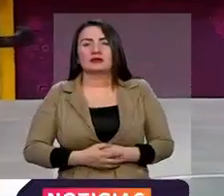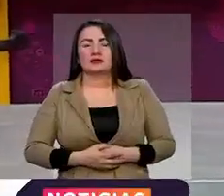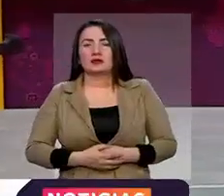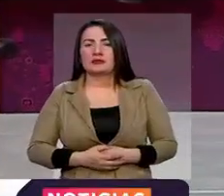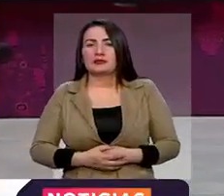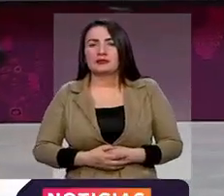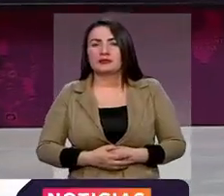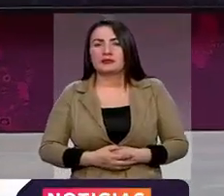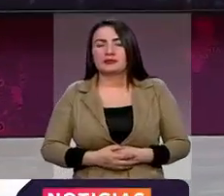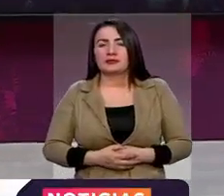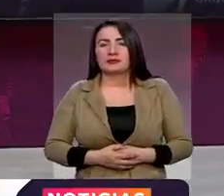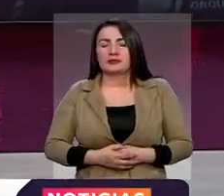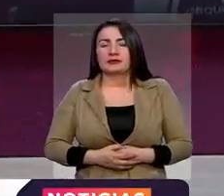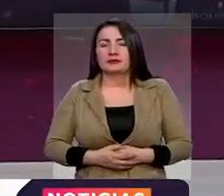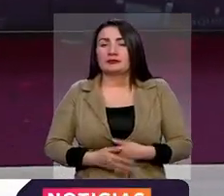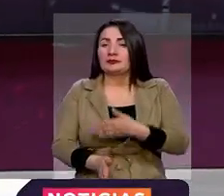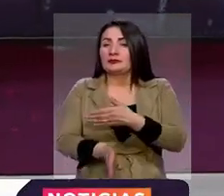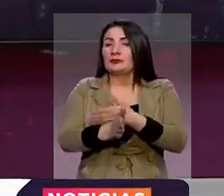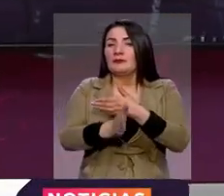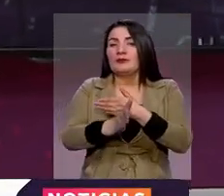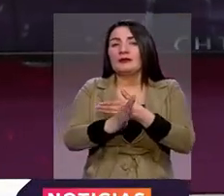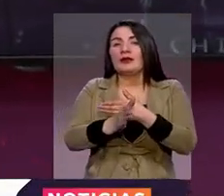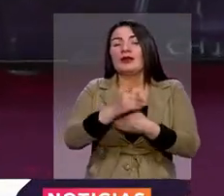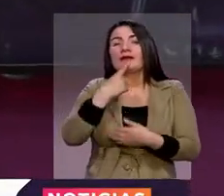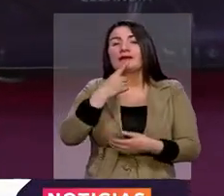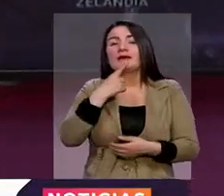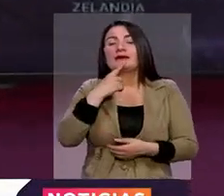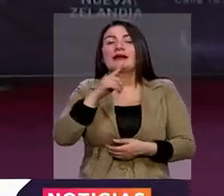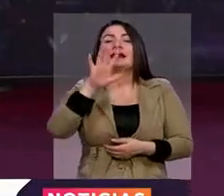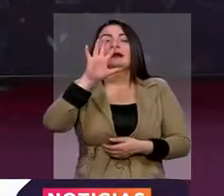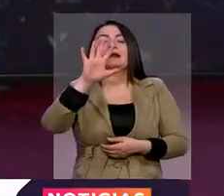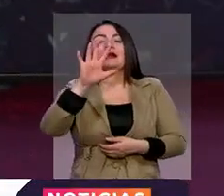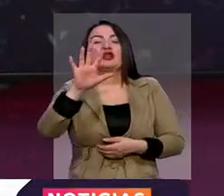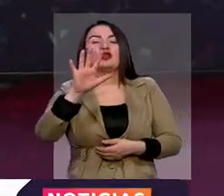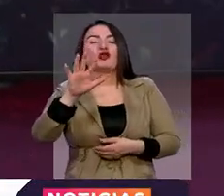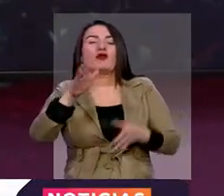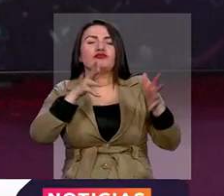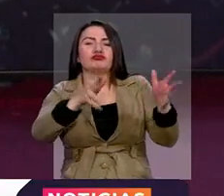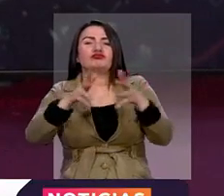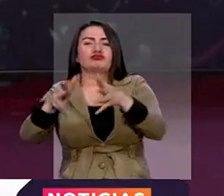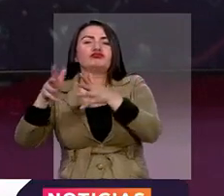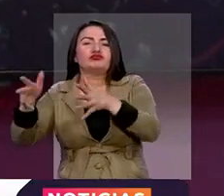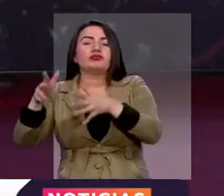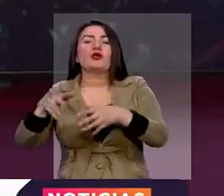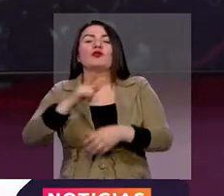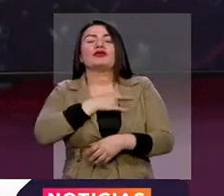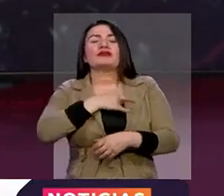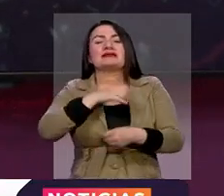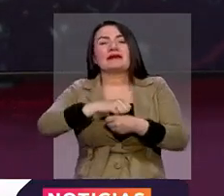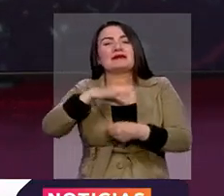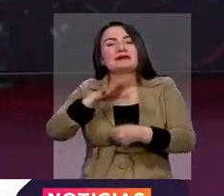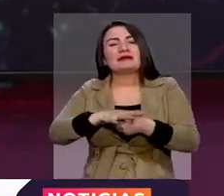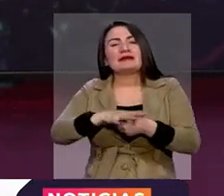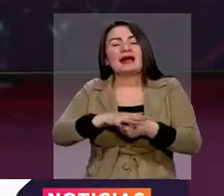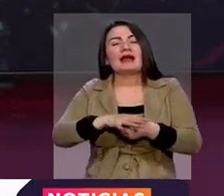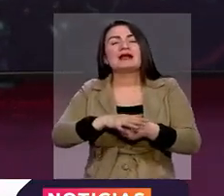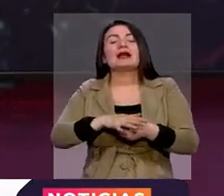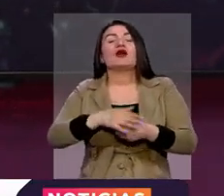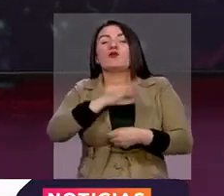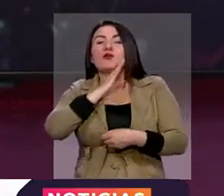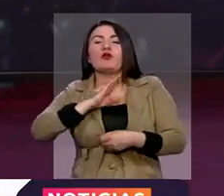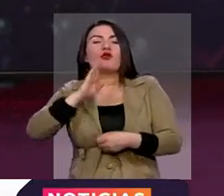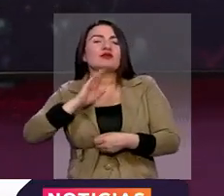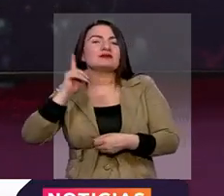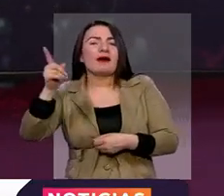las noticias capital continúa en el quinto claustro de comunicación y periodismo de la universidad distrital francisco josé de caldas sede goza